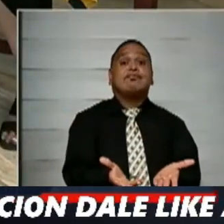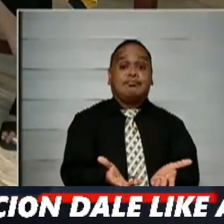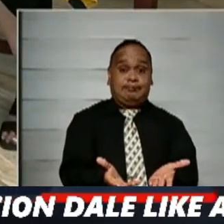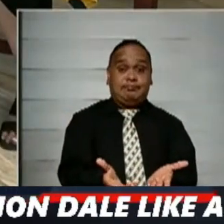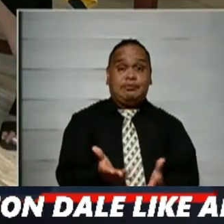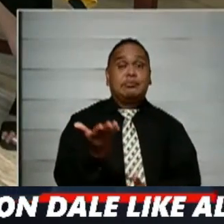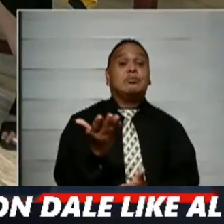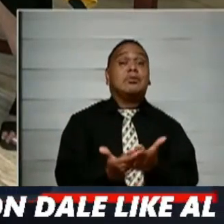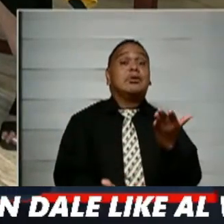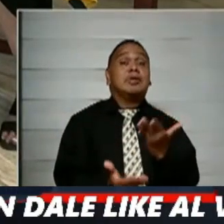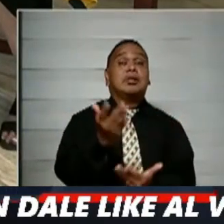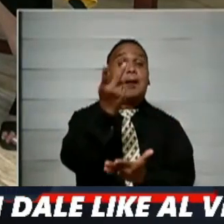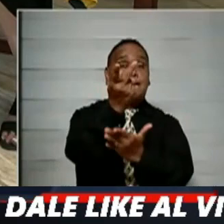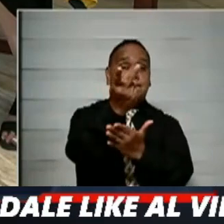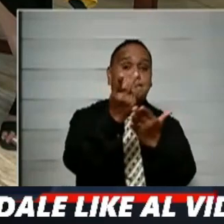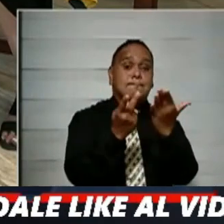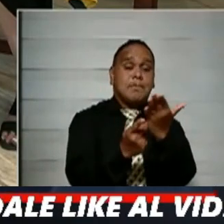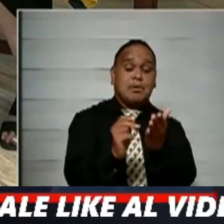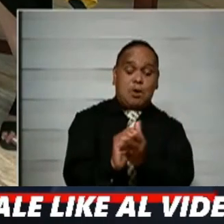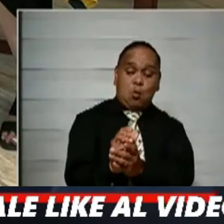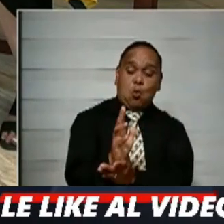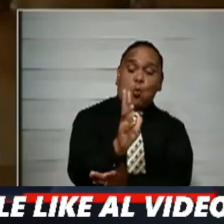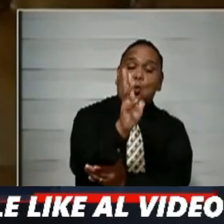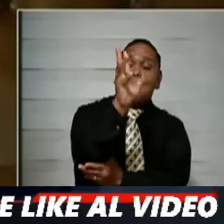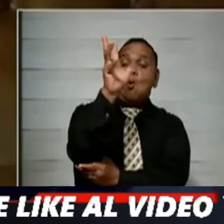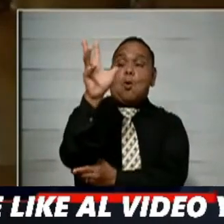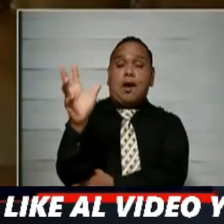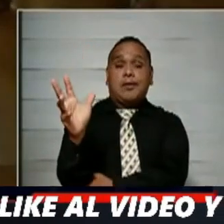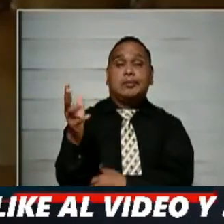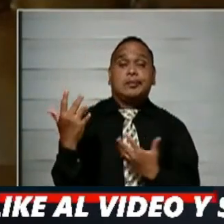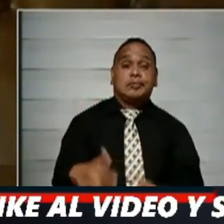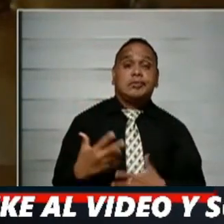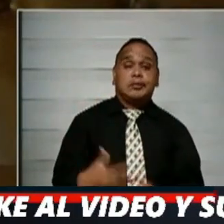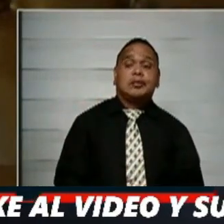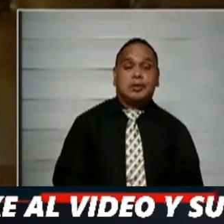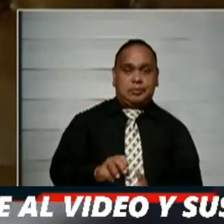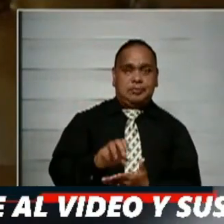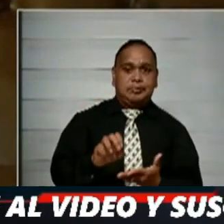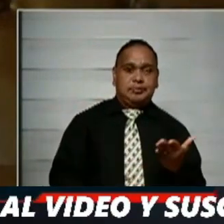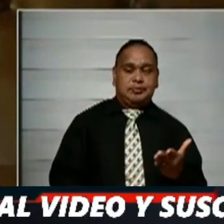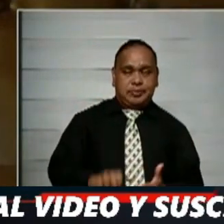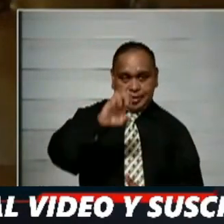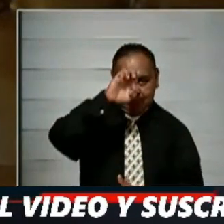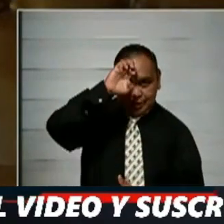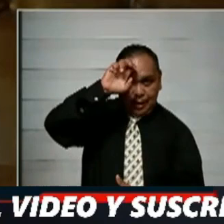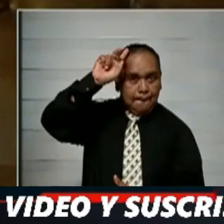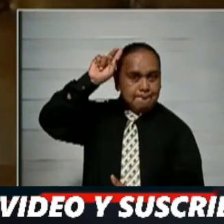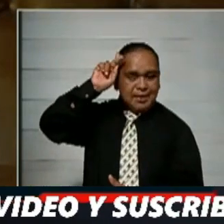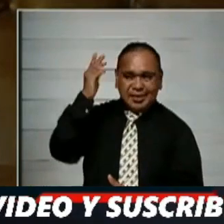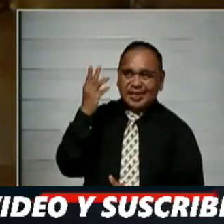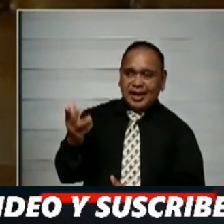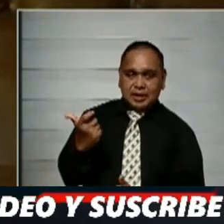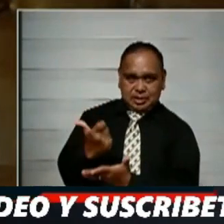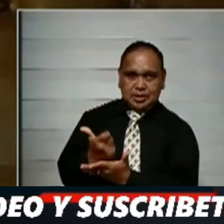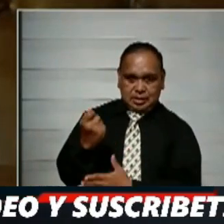programa de la palma africana. Sí, destinó muchos recursos el entonces presidente Enrique Peña Nieto, se tomó como